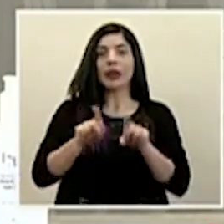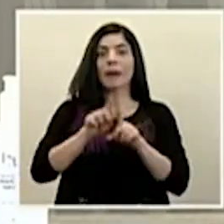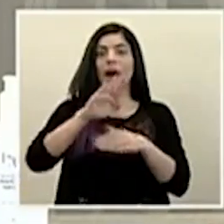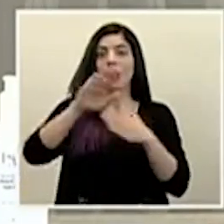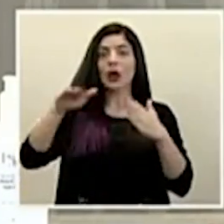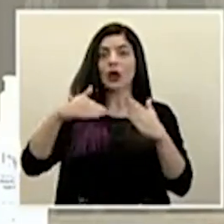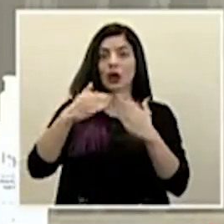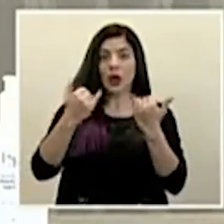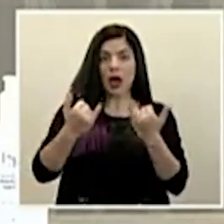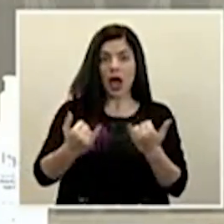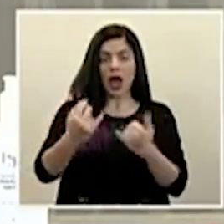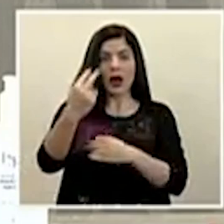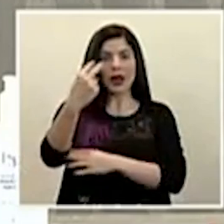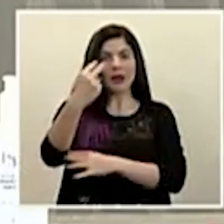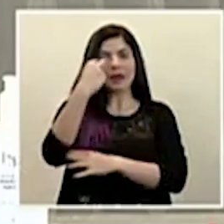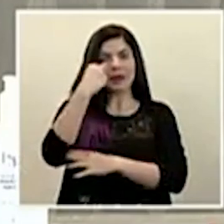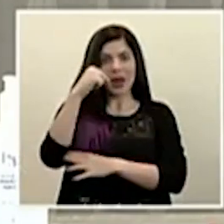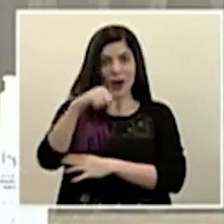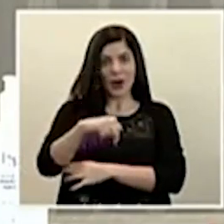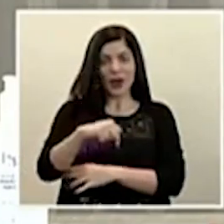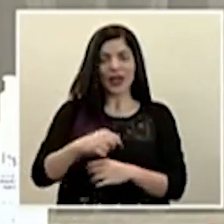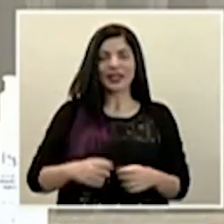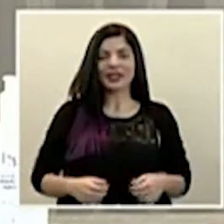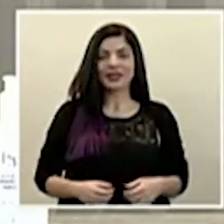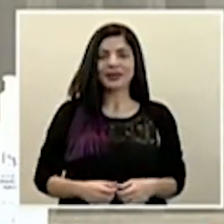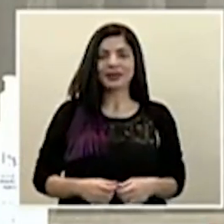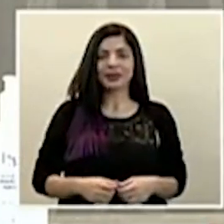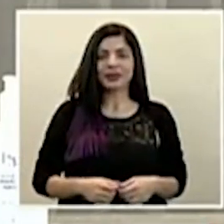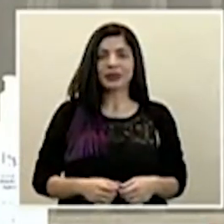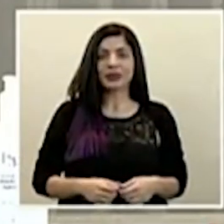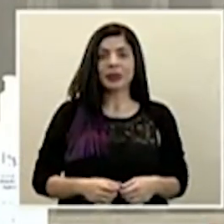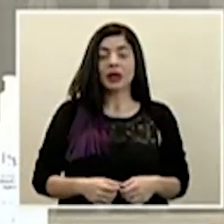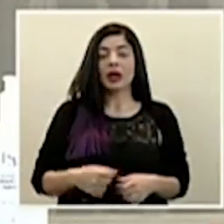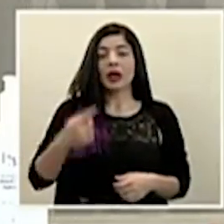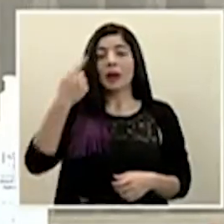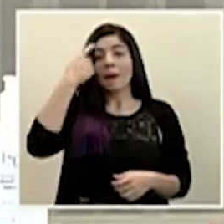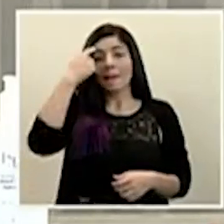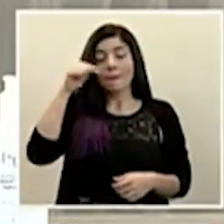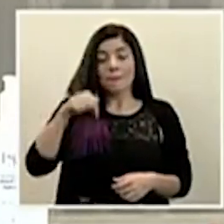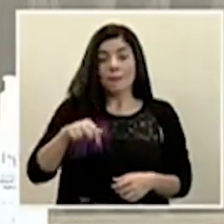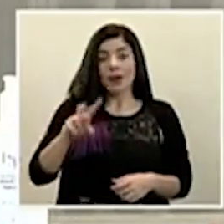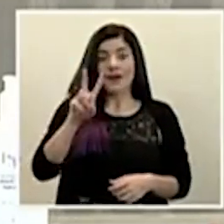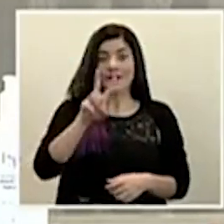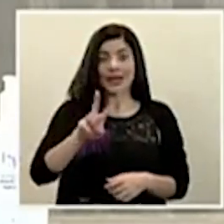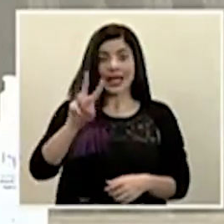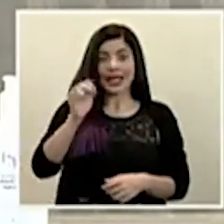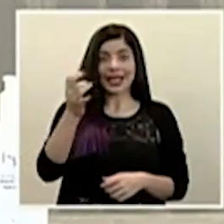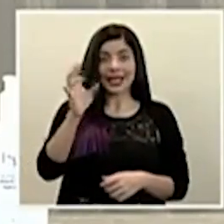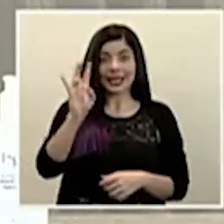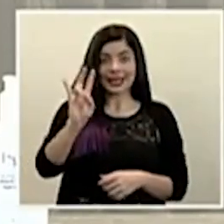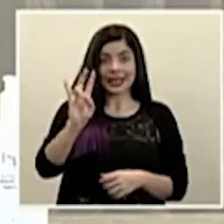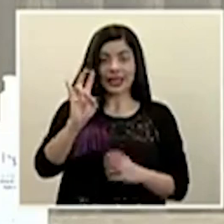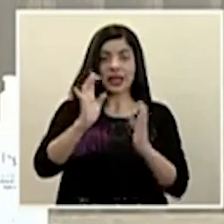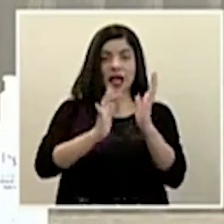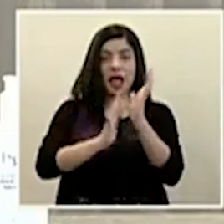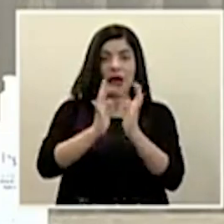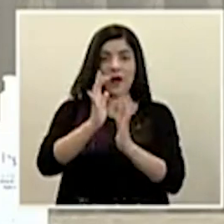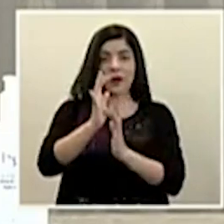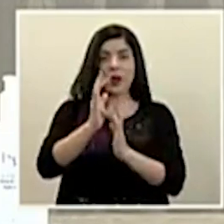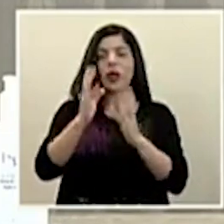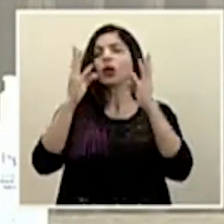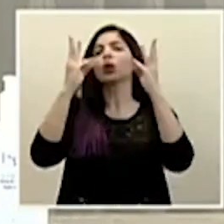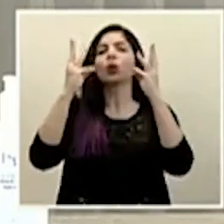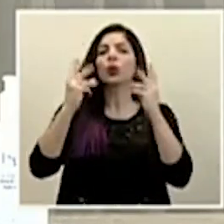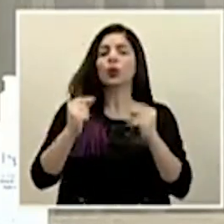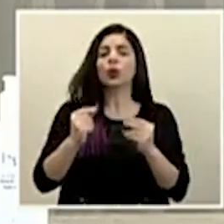nos están sintonizando el día de hoy. Para el viernes 17 de abril tenemos